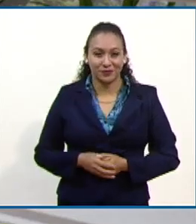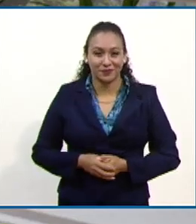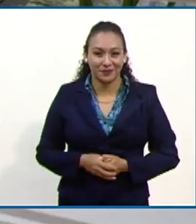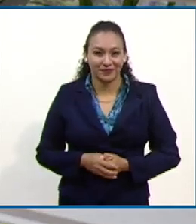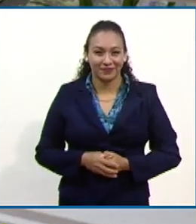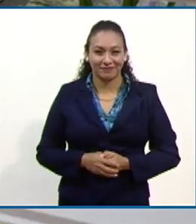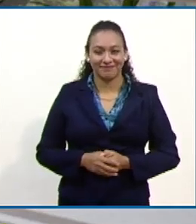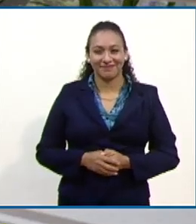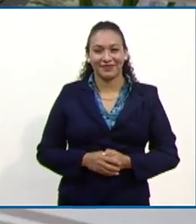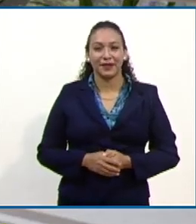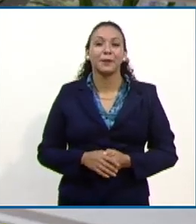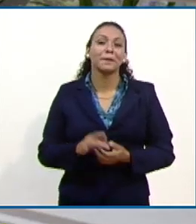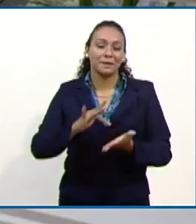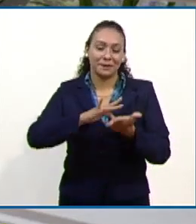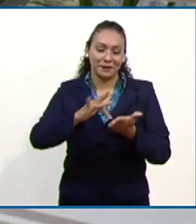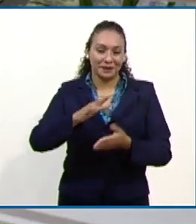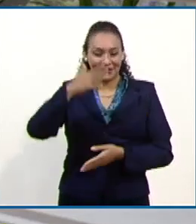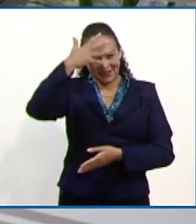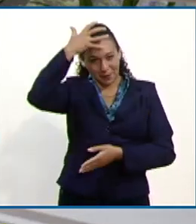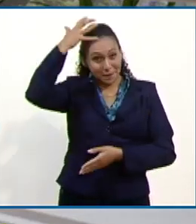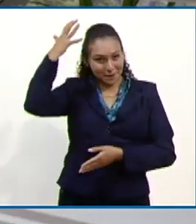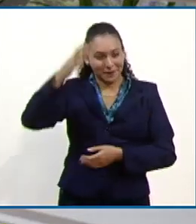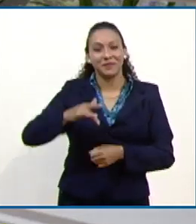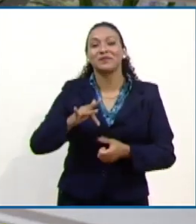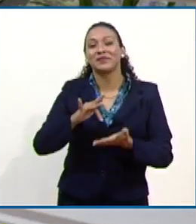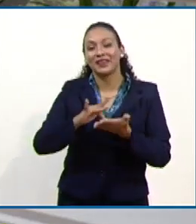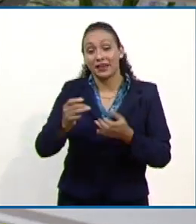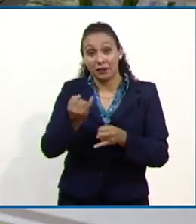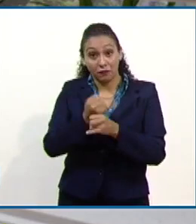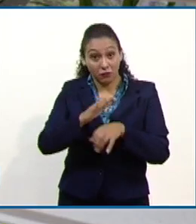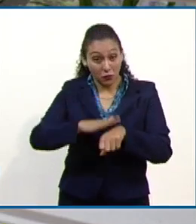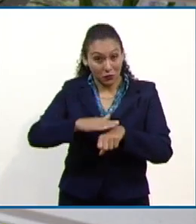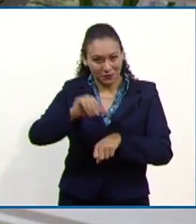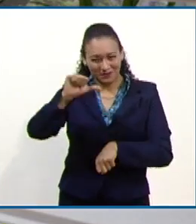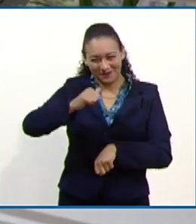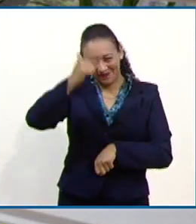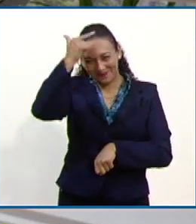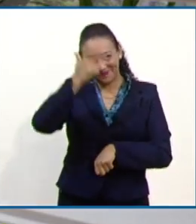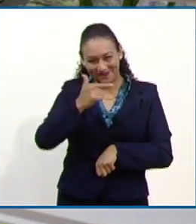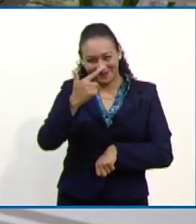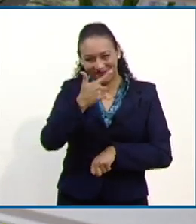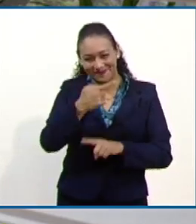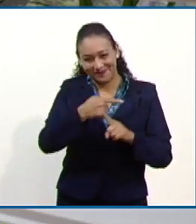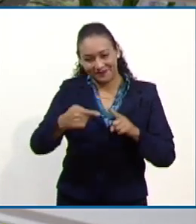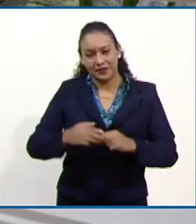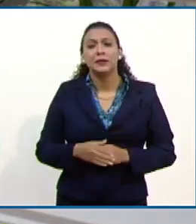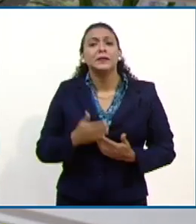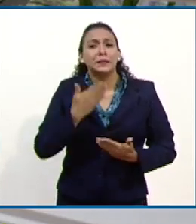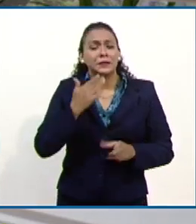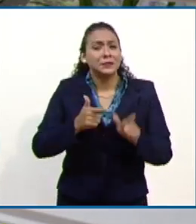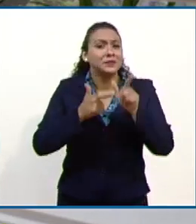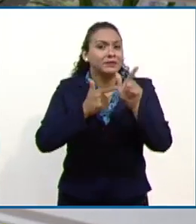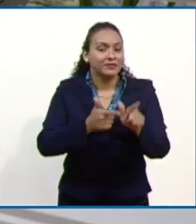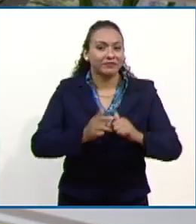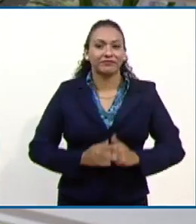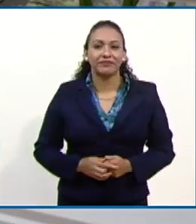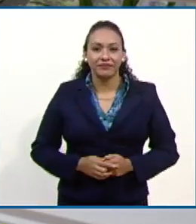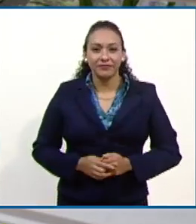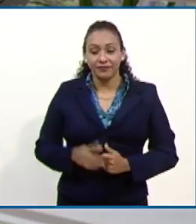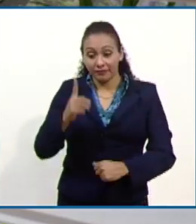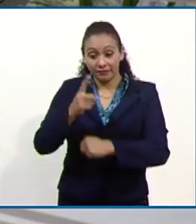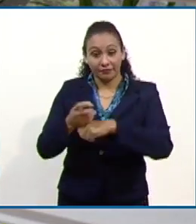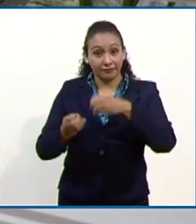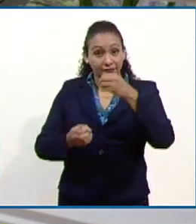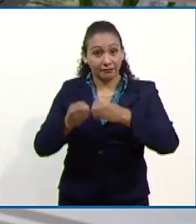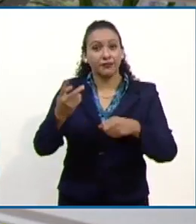Gracias, Mario, por tu información y por supuesto los detalles en el noticiario de las 20:30 horas. Seguimos con más información porque la primera sala de la